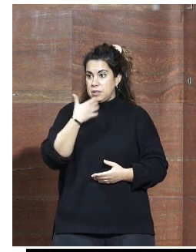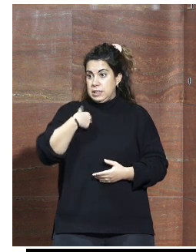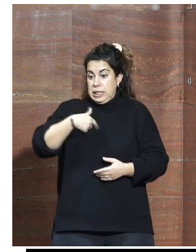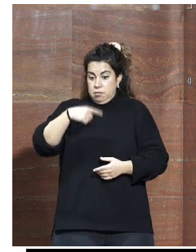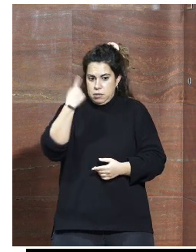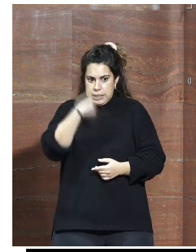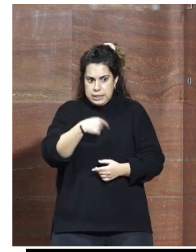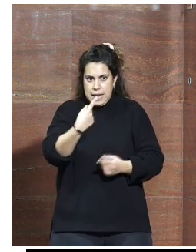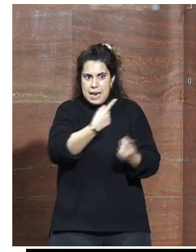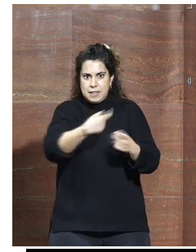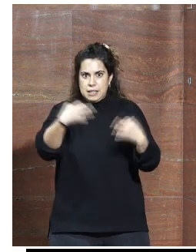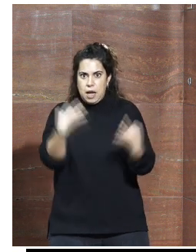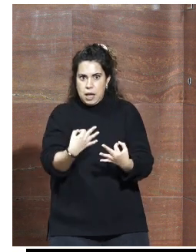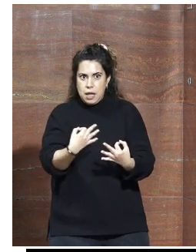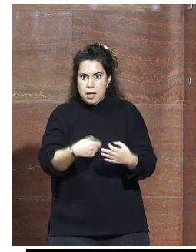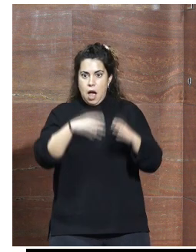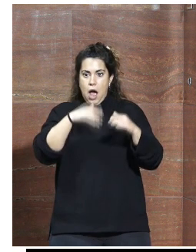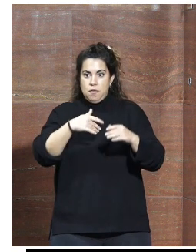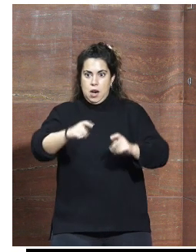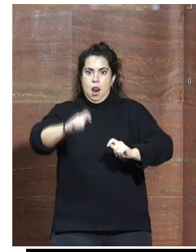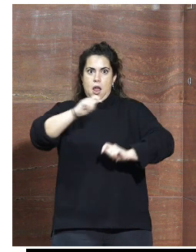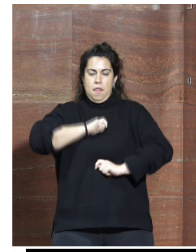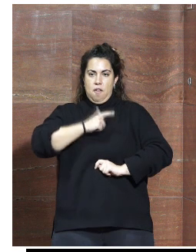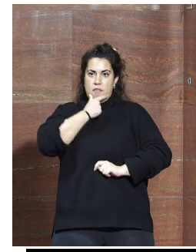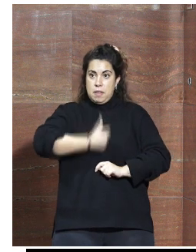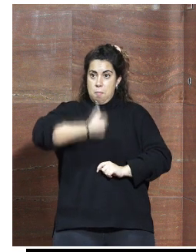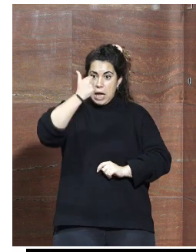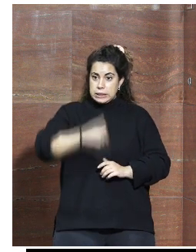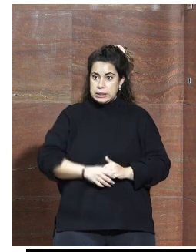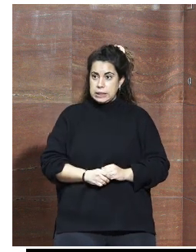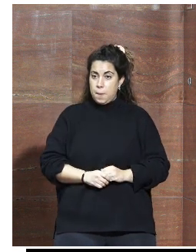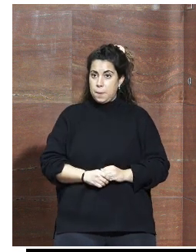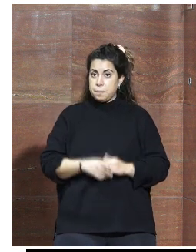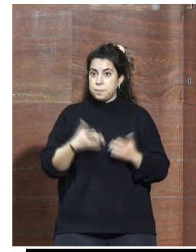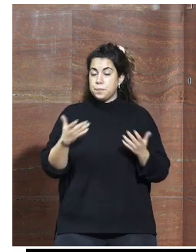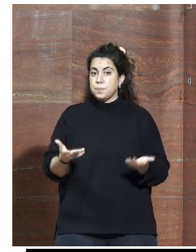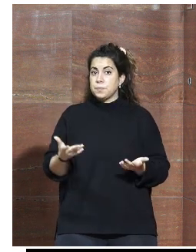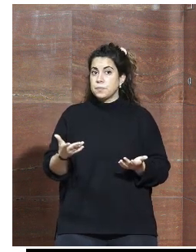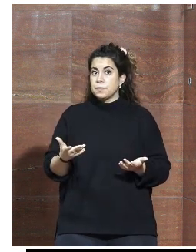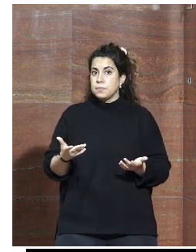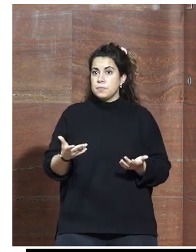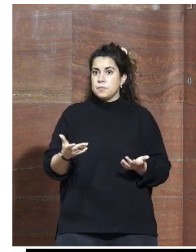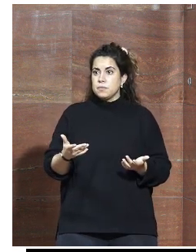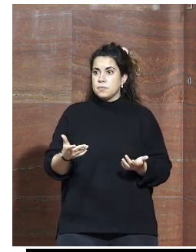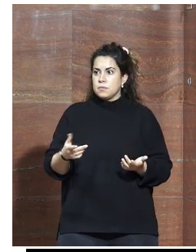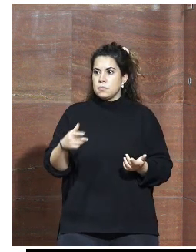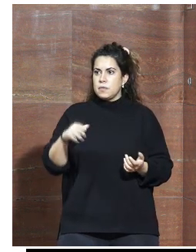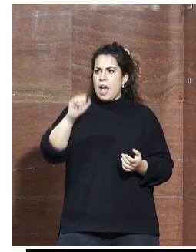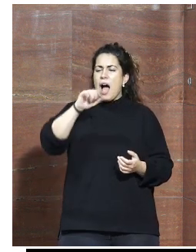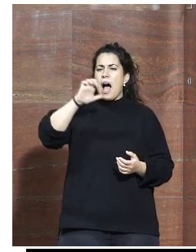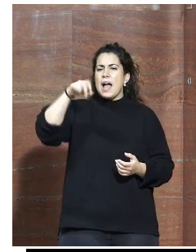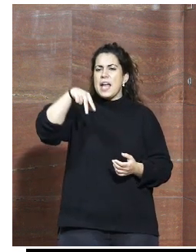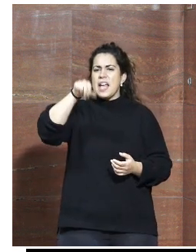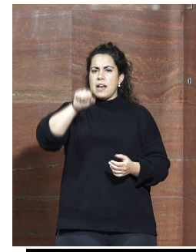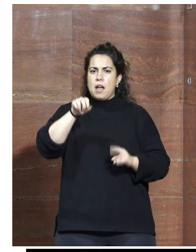necesito es más fácil que me lo den, ¿no? Y luego, bueno, pues decir que tenemos en AENA, en el sistema